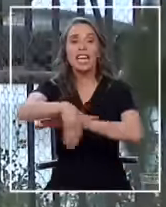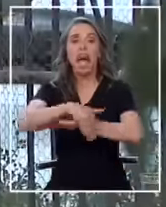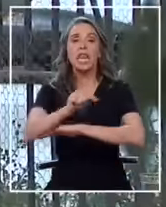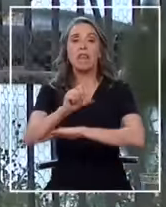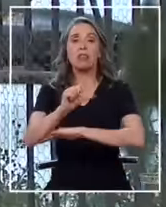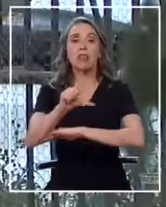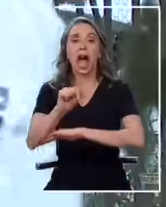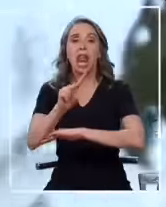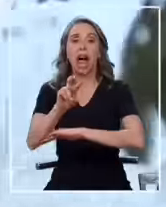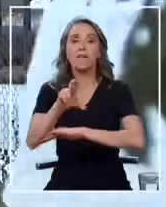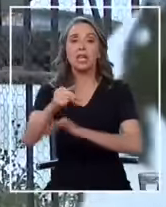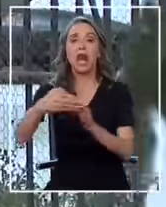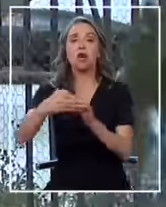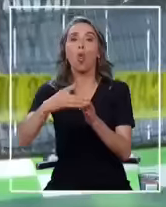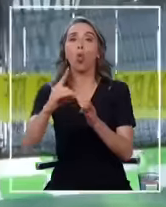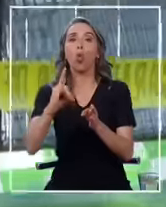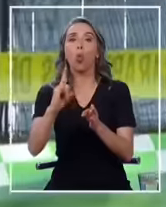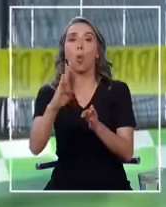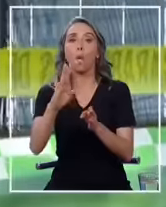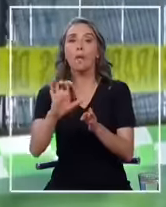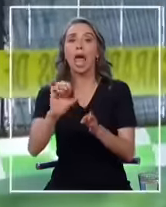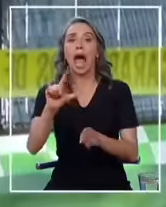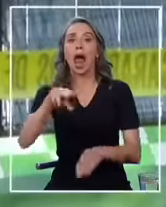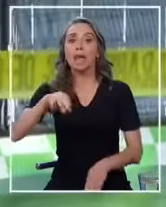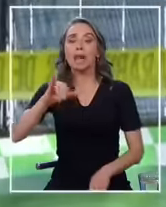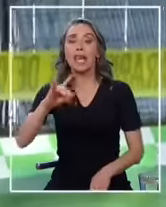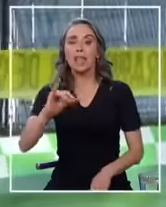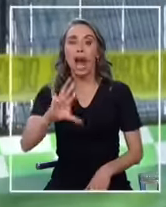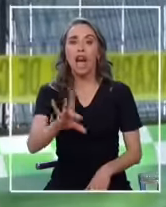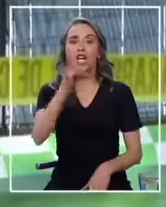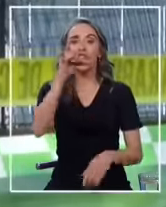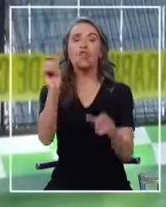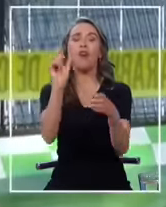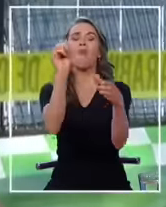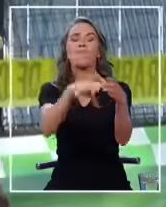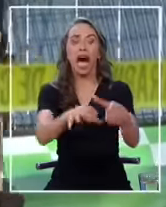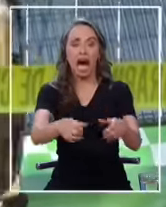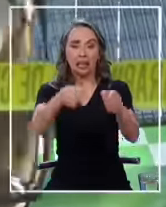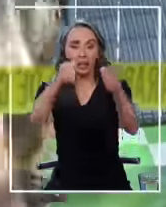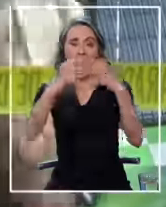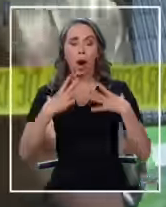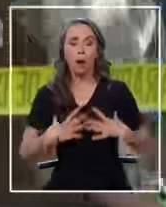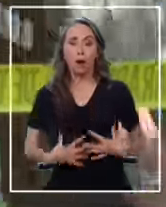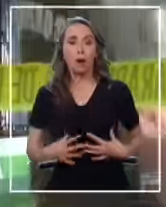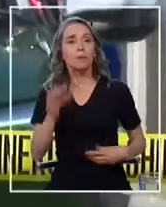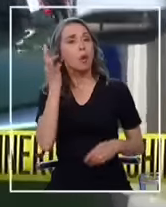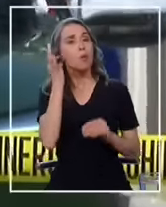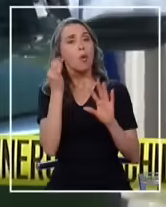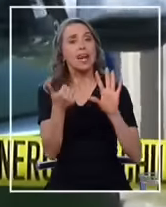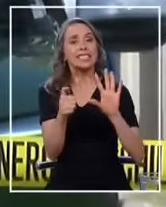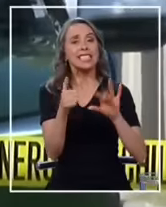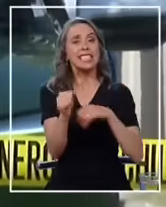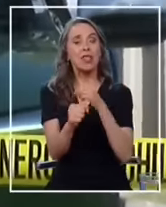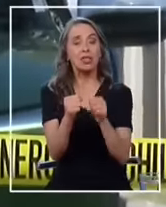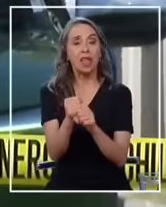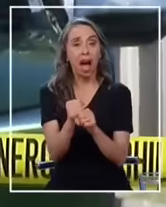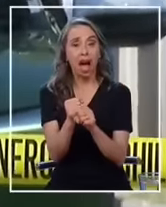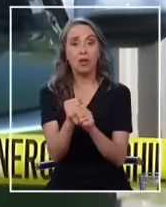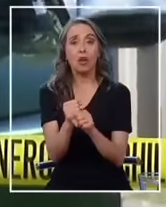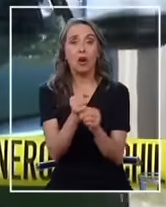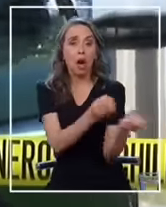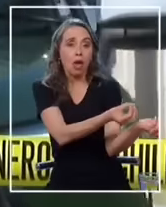con Duble Almeida, donde se encontró este hallazgo en una bolsa de basura. Estaba una mujer de 60 años, según las